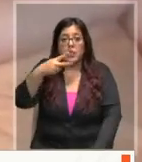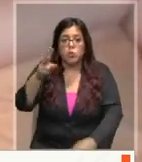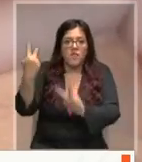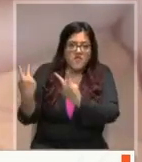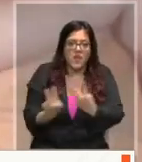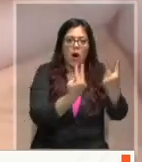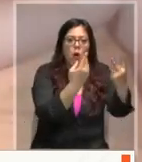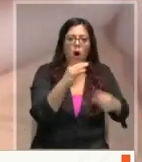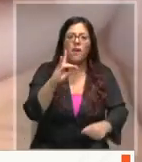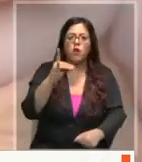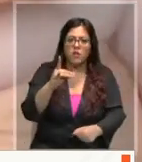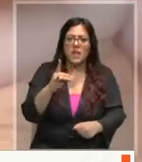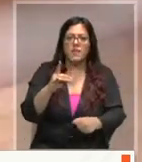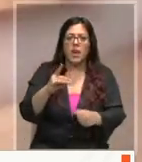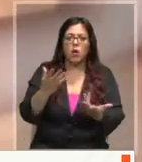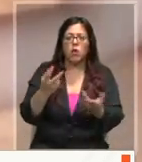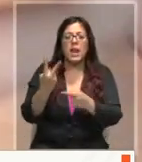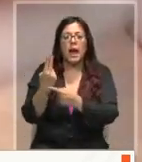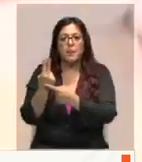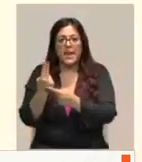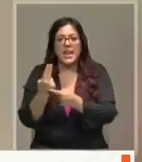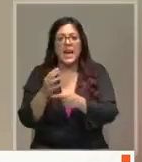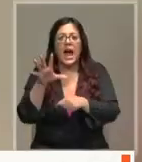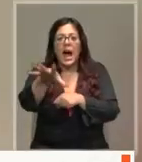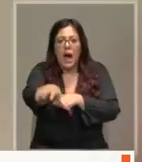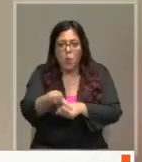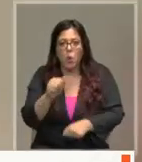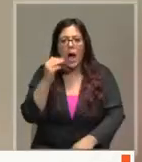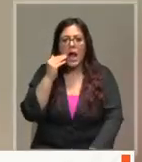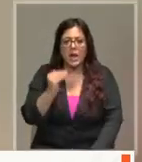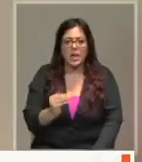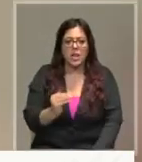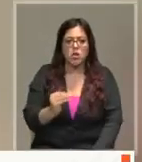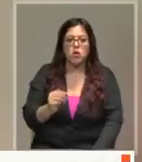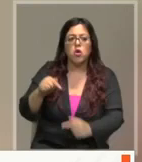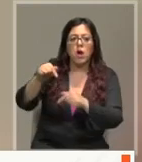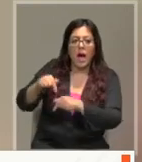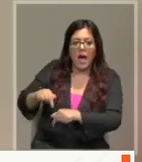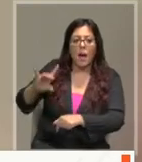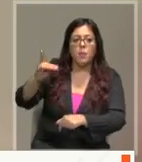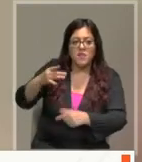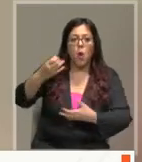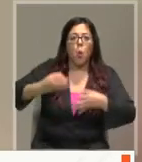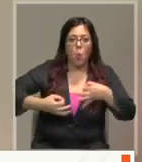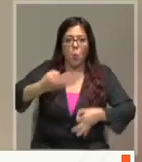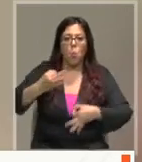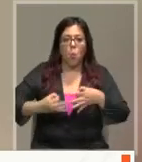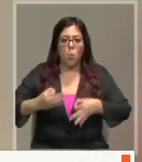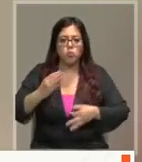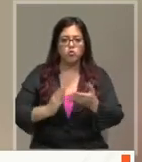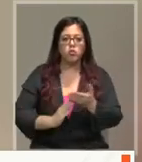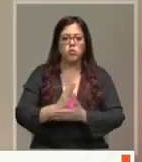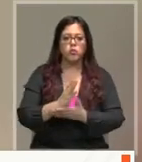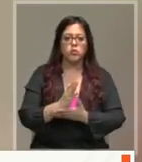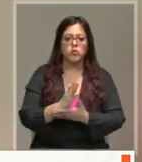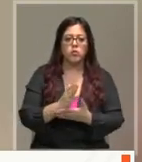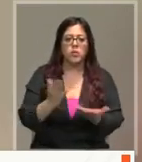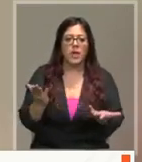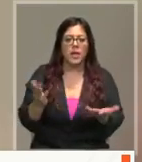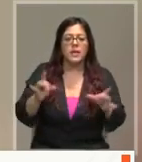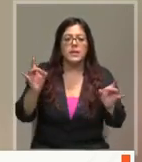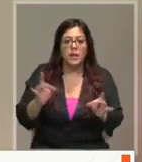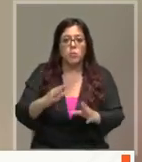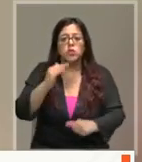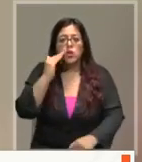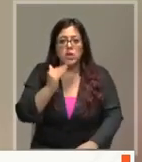veces a Bolivia junto a su actual pareja a buscar a Dylan. Acá en Bolivia se inició un juicio para ver efectivamente si el niño tenía